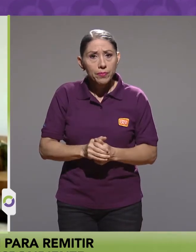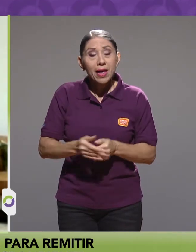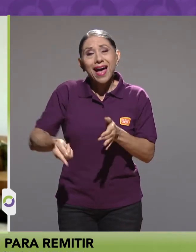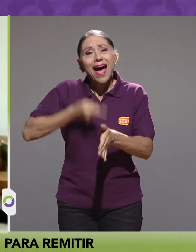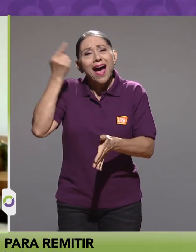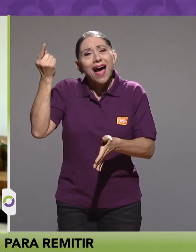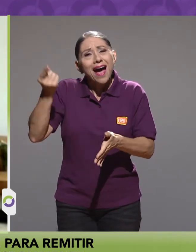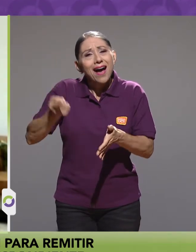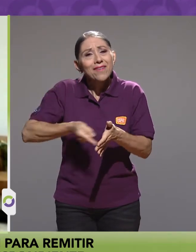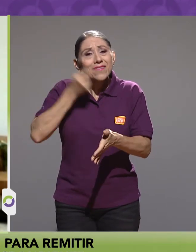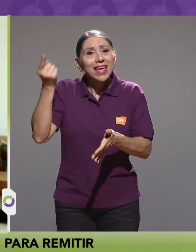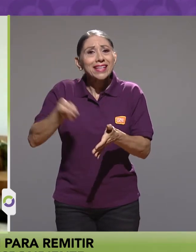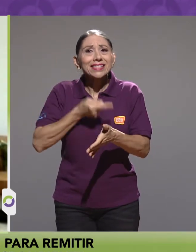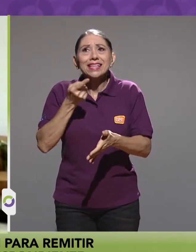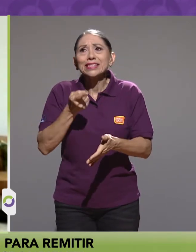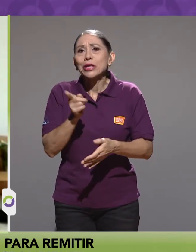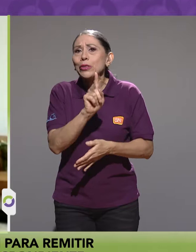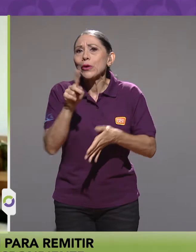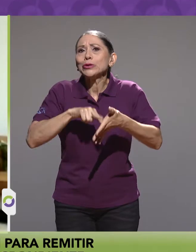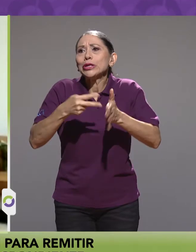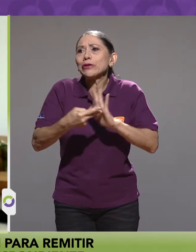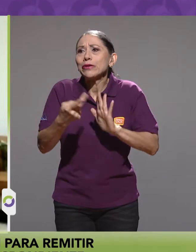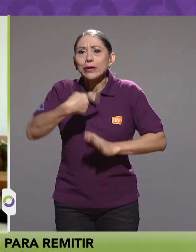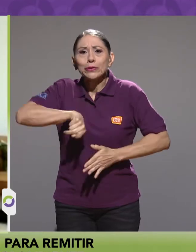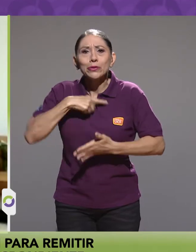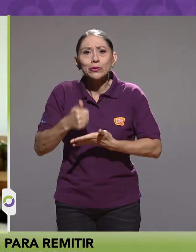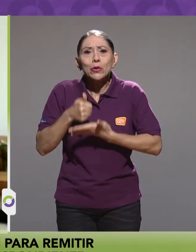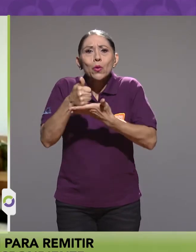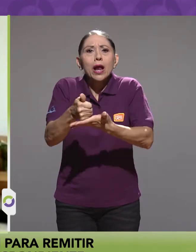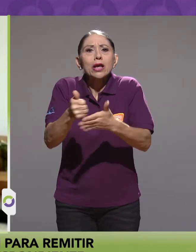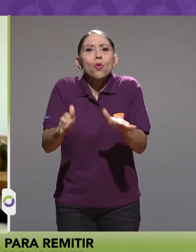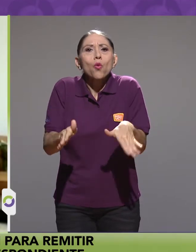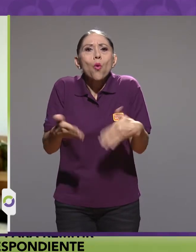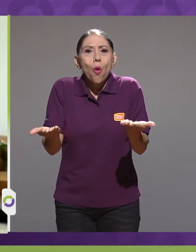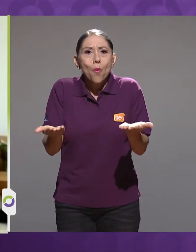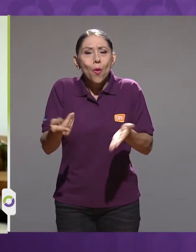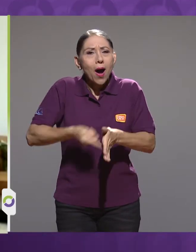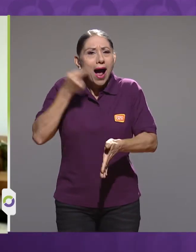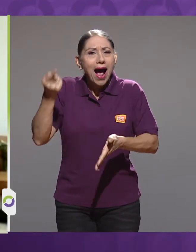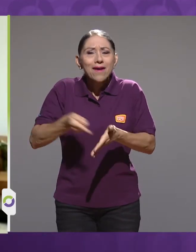Entonces, a veces no es ni tanto cómo podemos ayudarle, sino es el